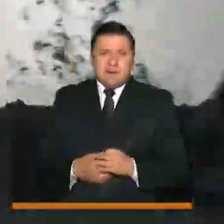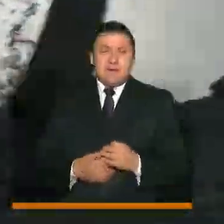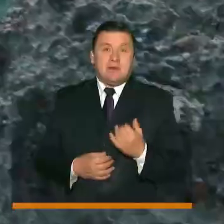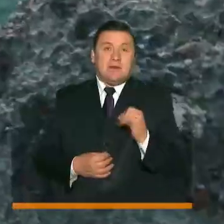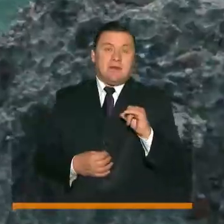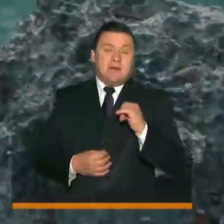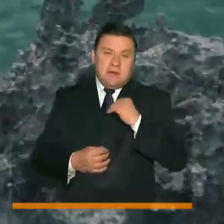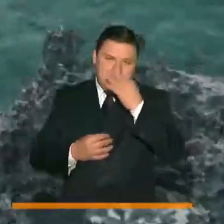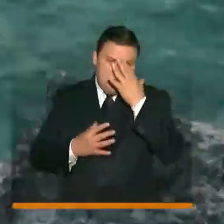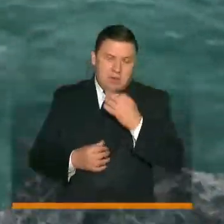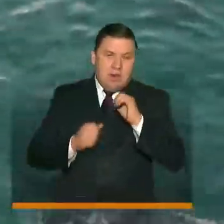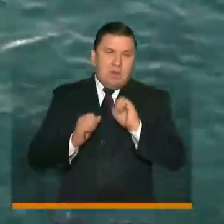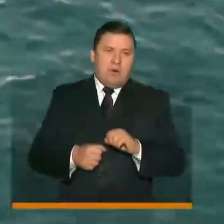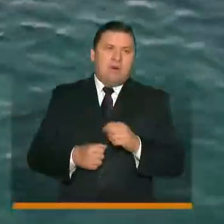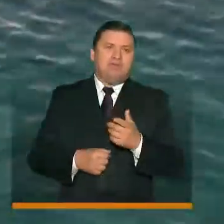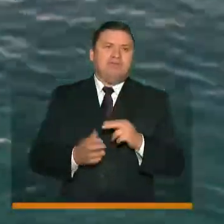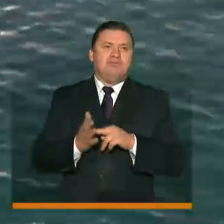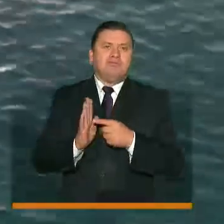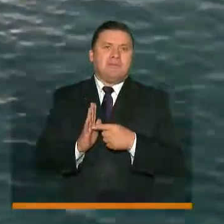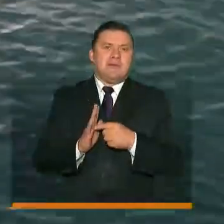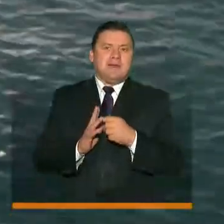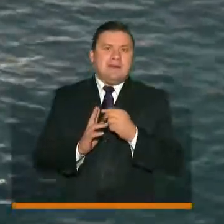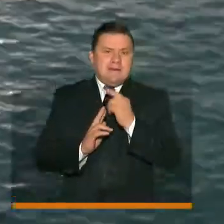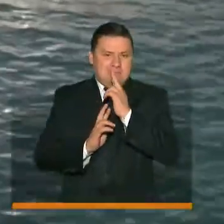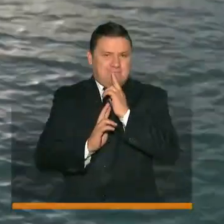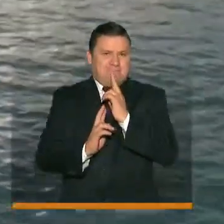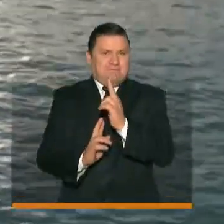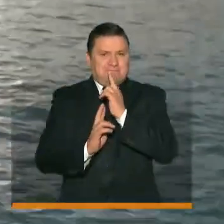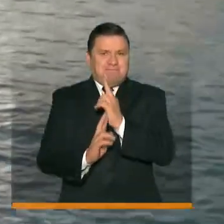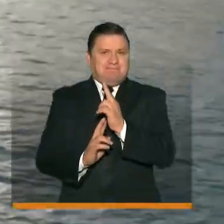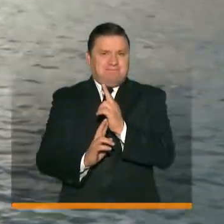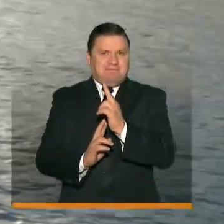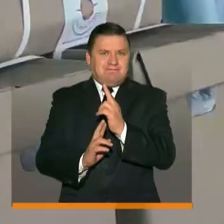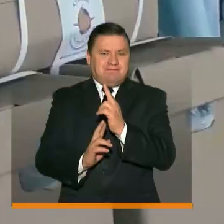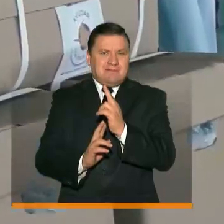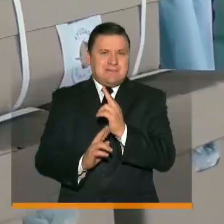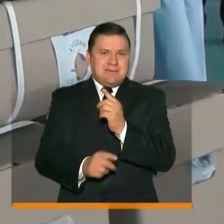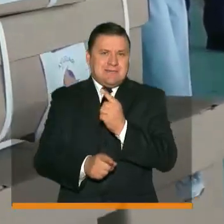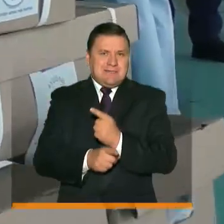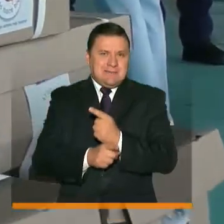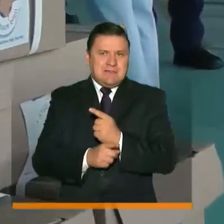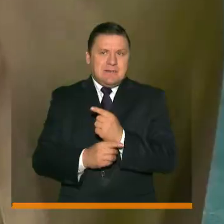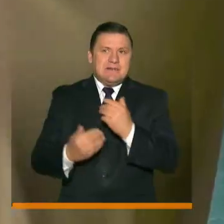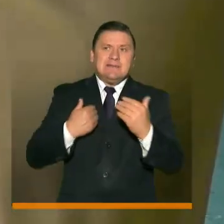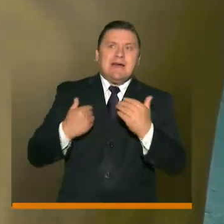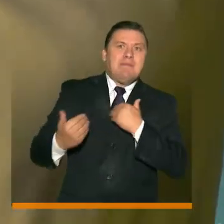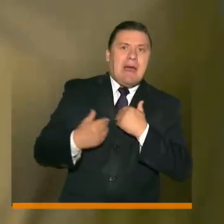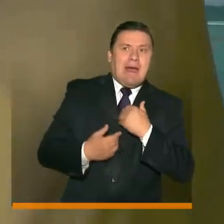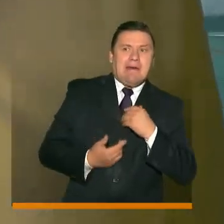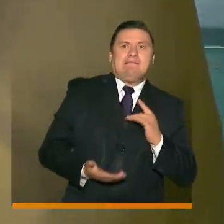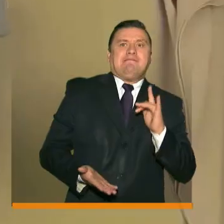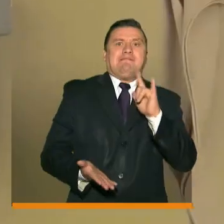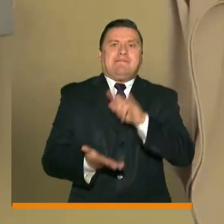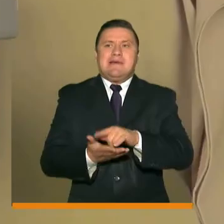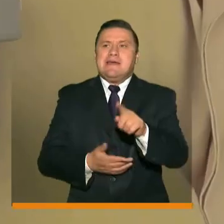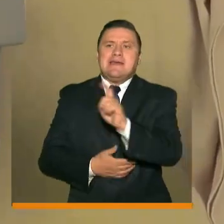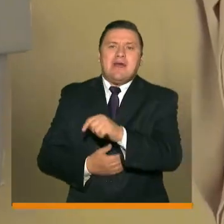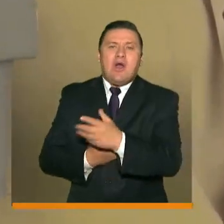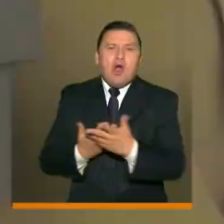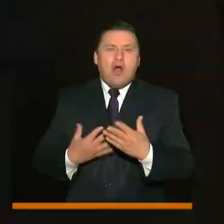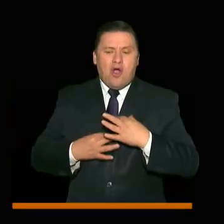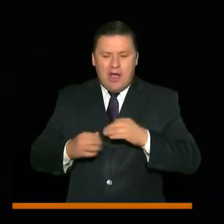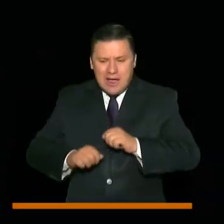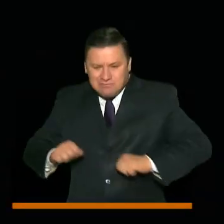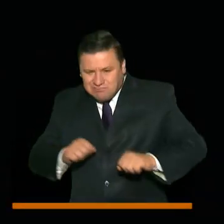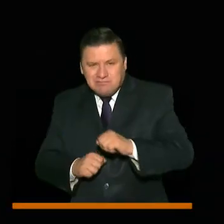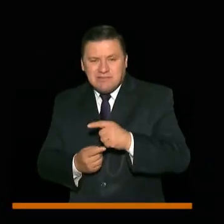Tuvimos la fortuna de poderles responder con ese llamado particular que nos hicieron de necesidades de implementos de